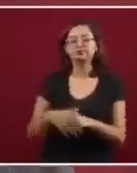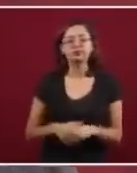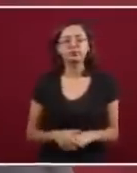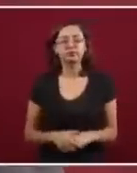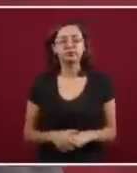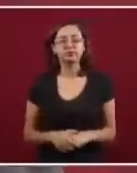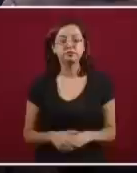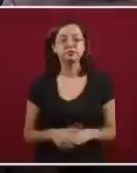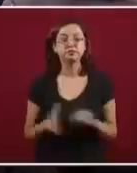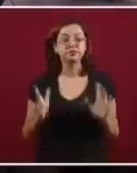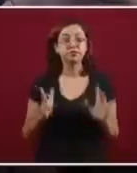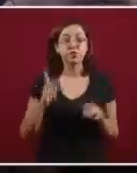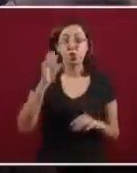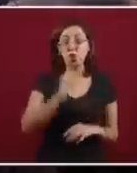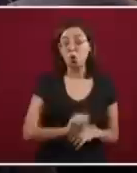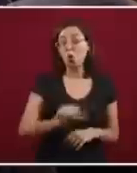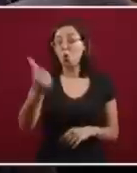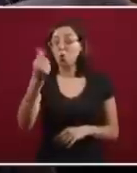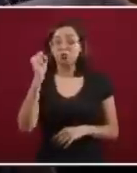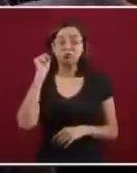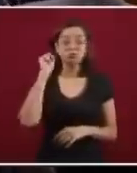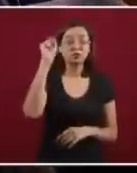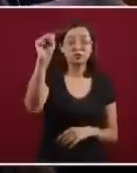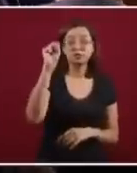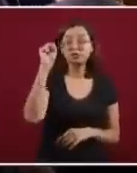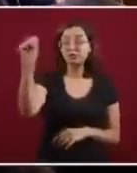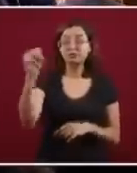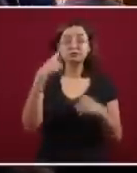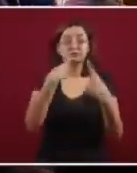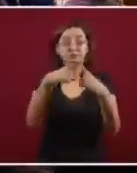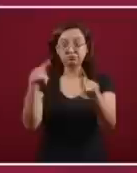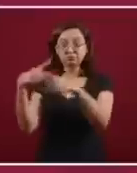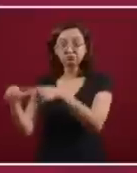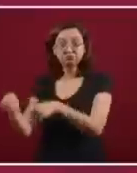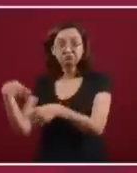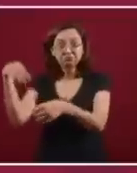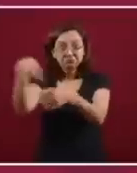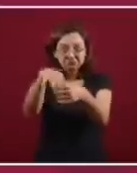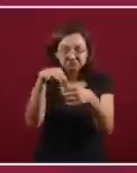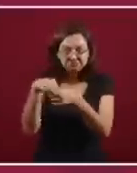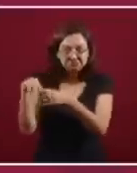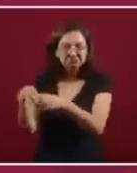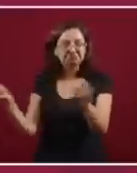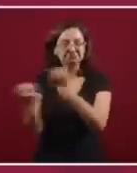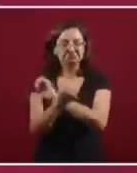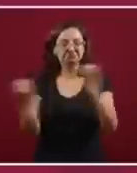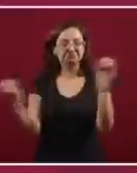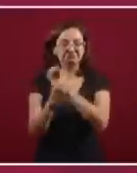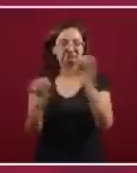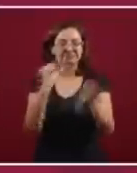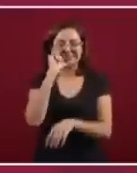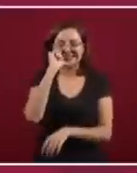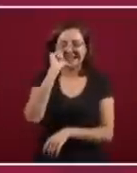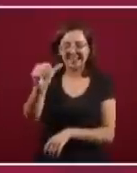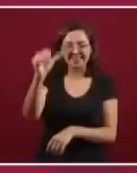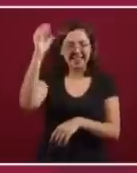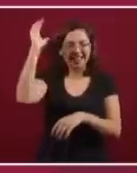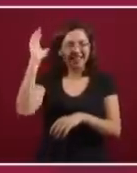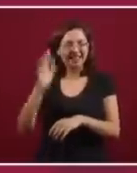y en otros sindicatos ni siquiera elecciones pero